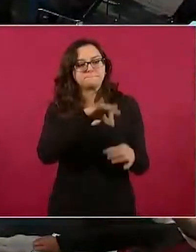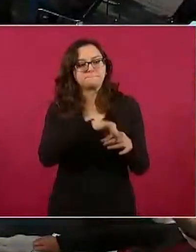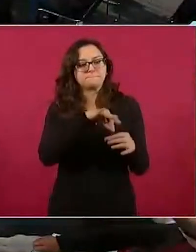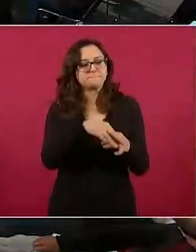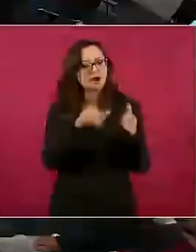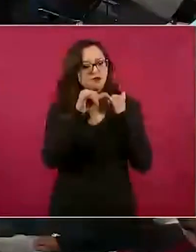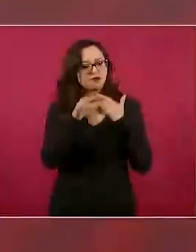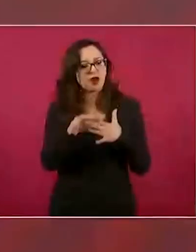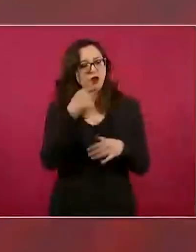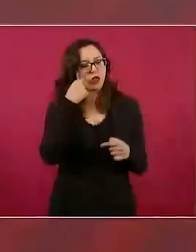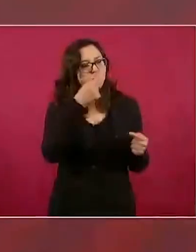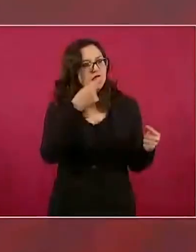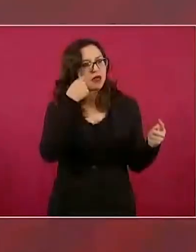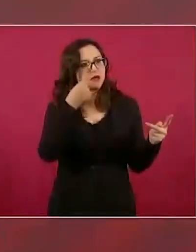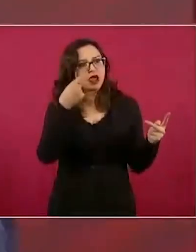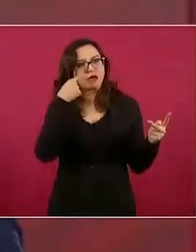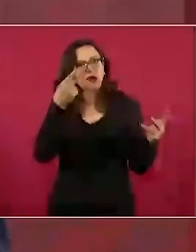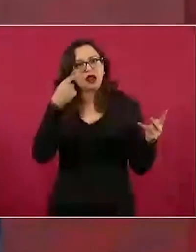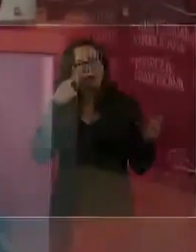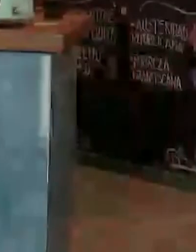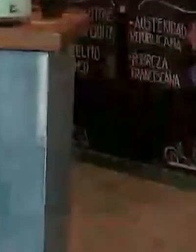acusando a Calderón.